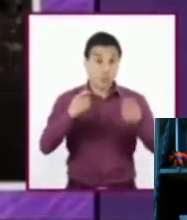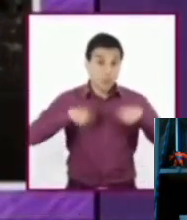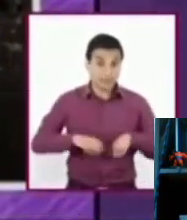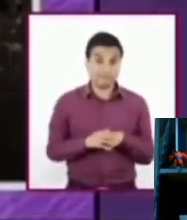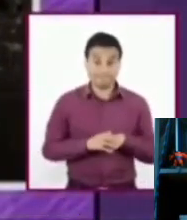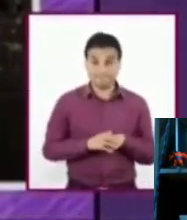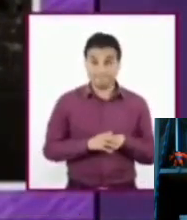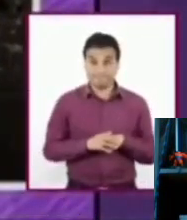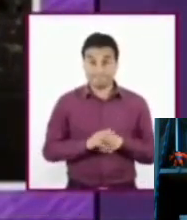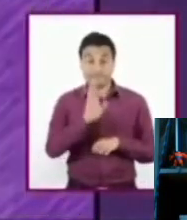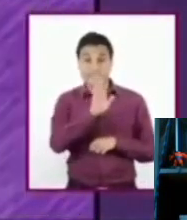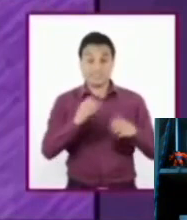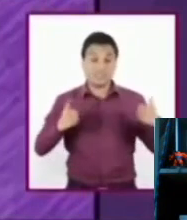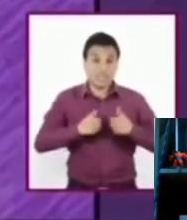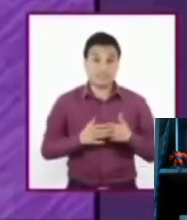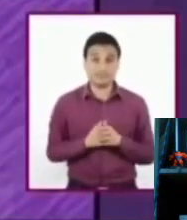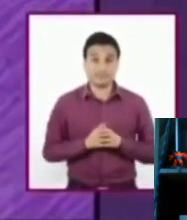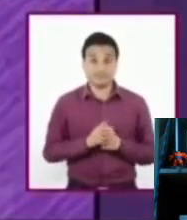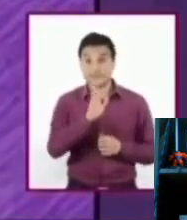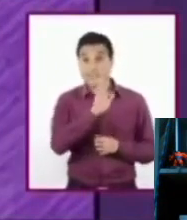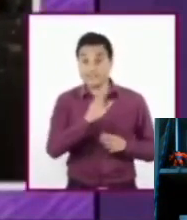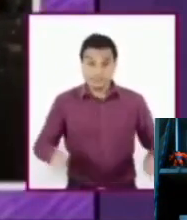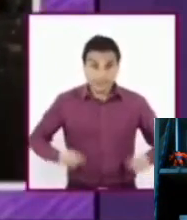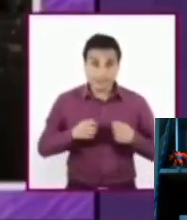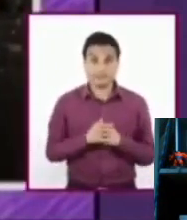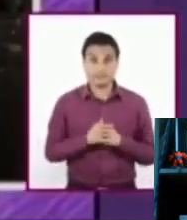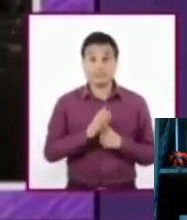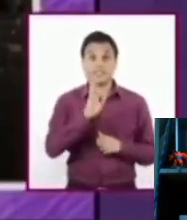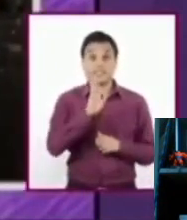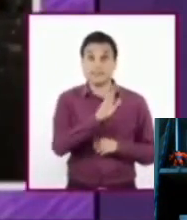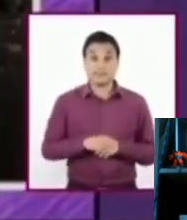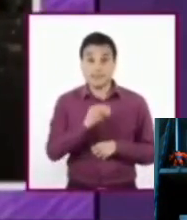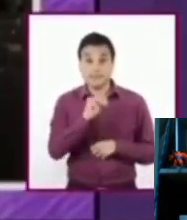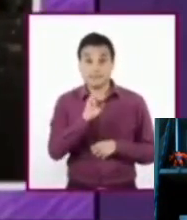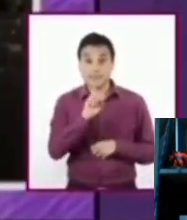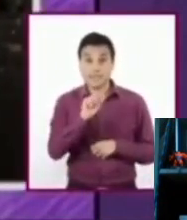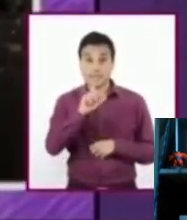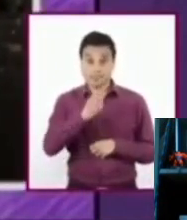striker y sus fans y esmero